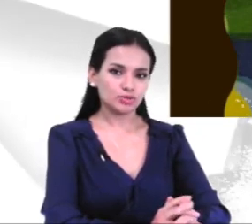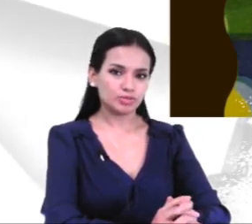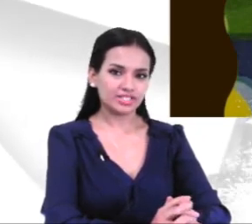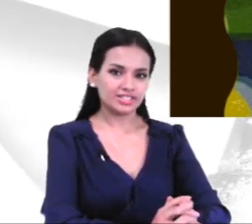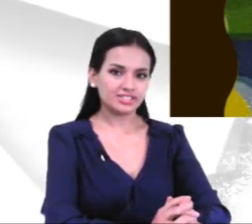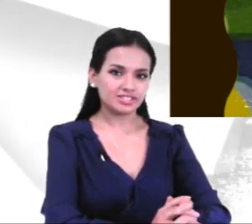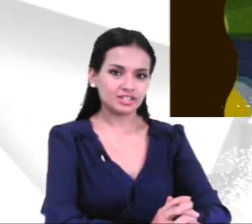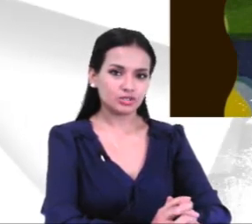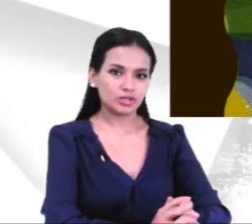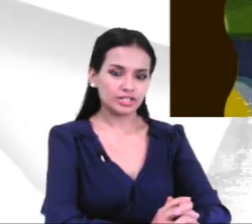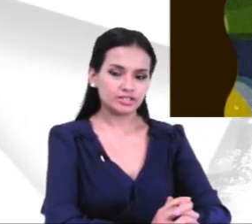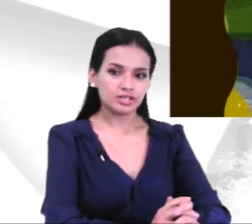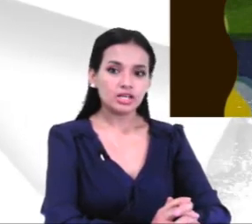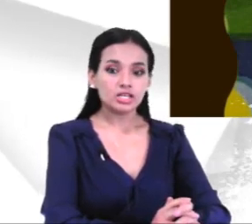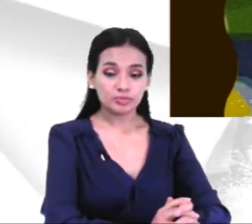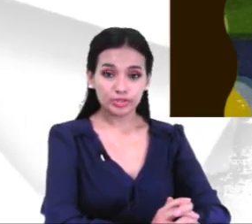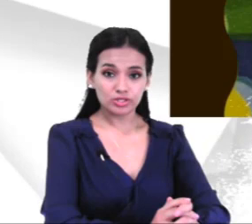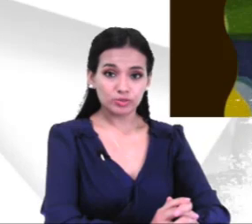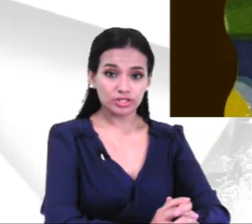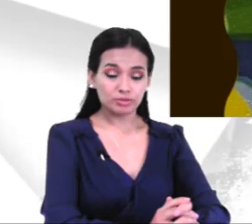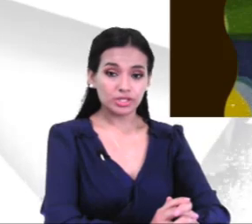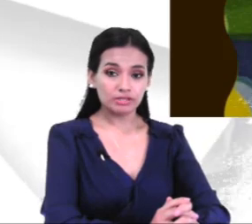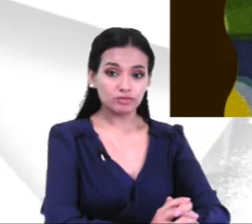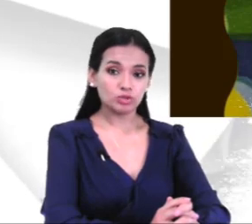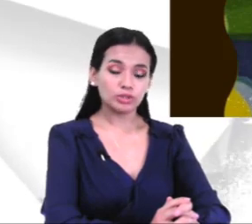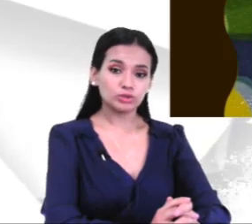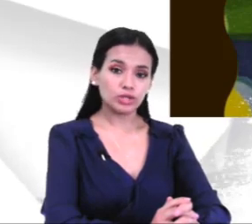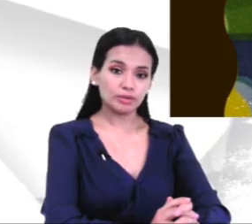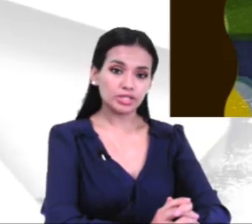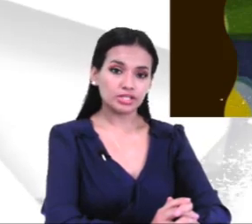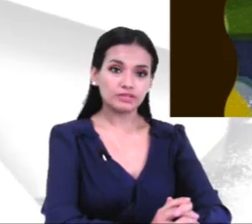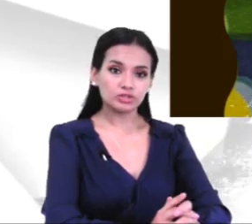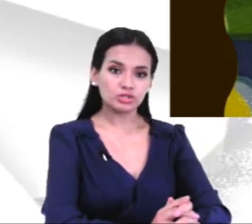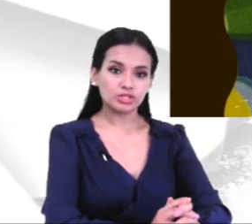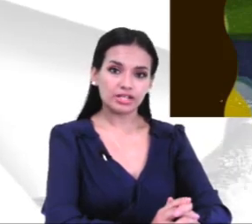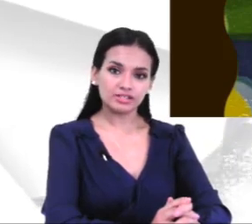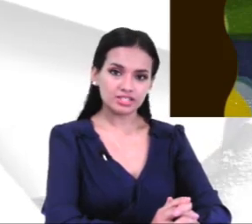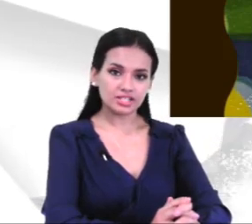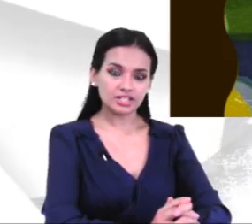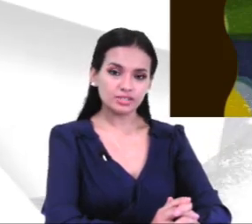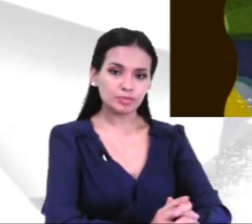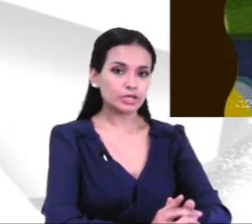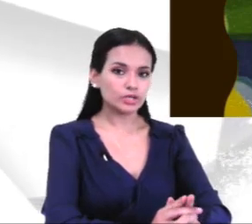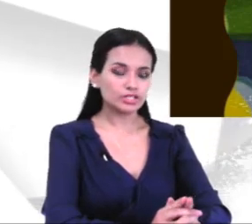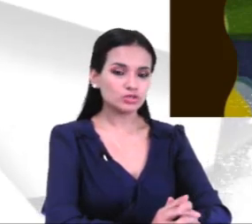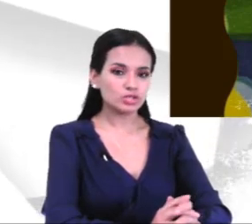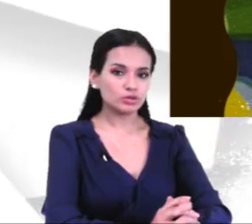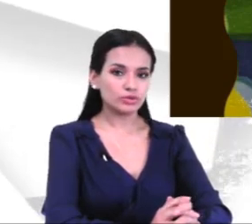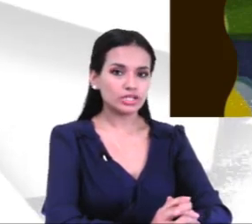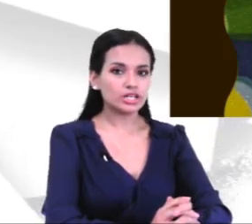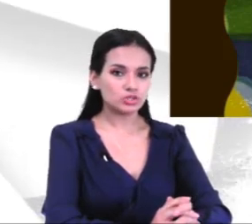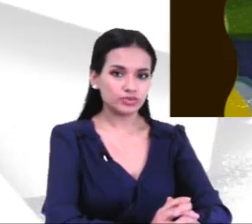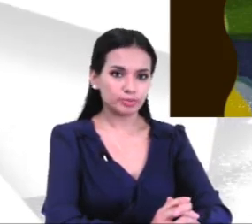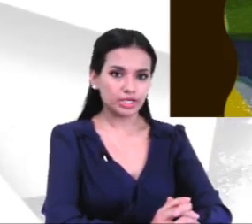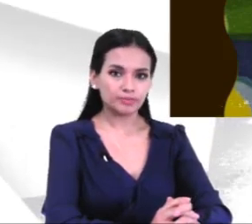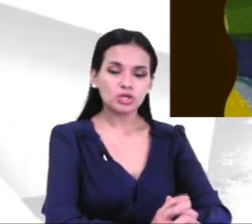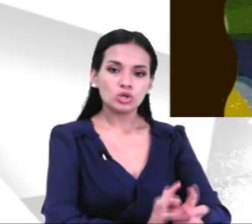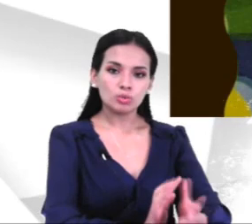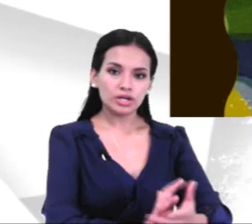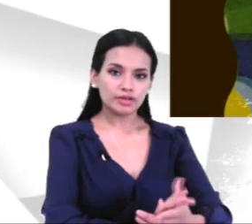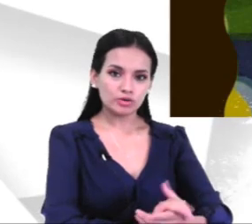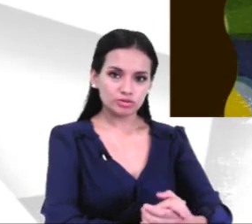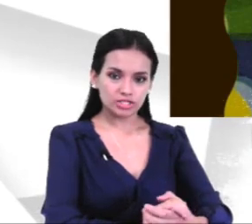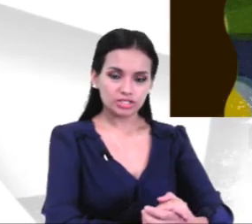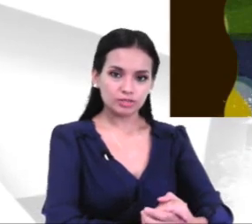ustedes como su maestra de ciencias naturales espero se encuentren bien tomando todas las medidas de bioseguridad necesarias para cuidar de su salud y la de su familia